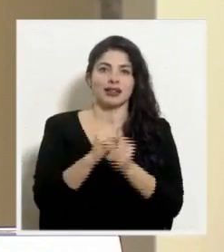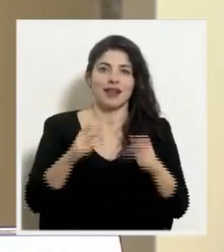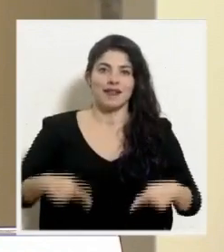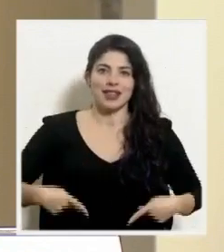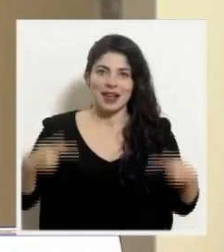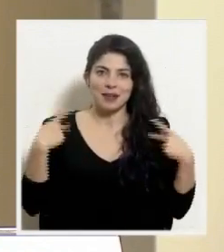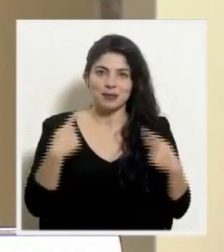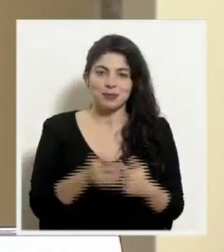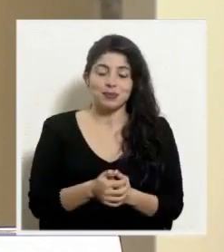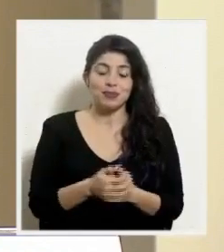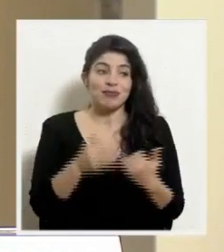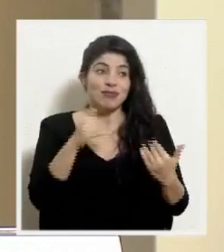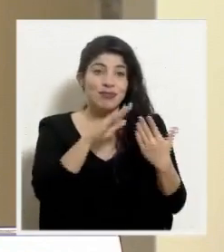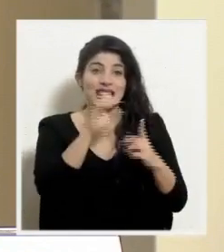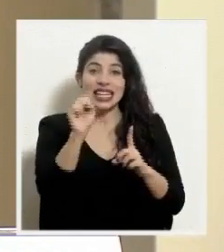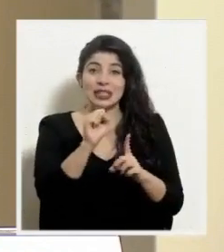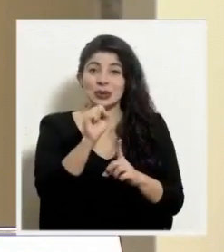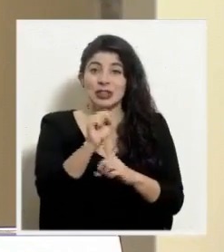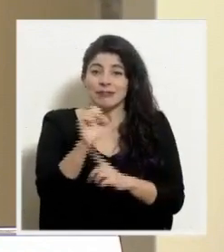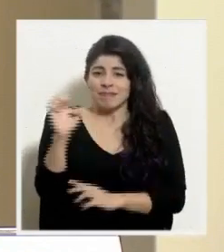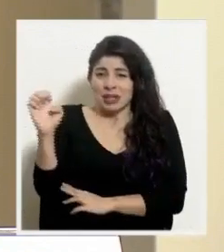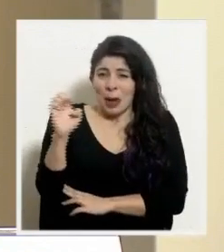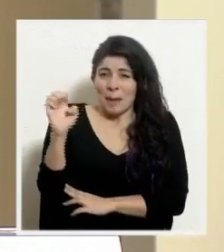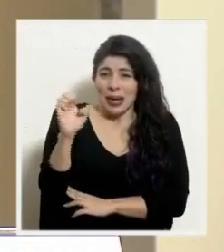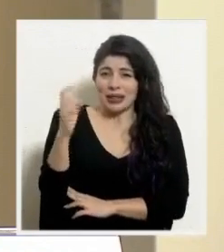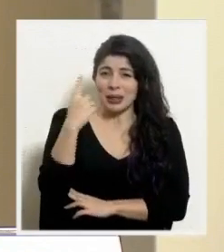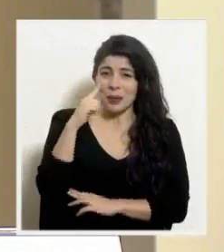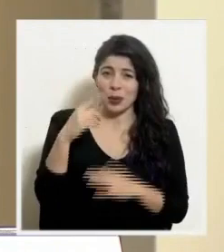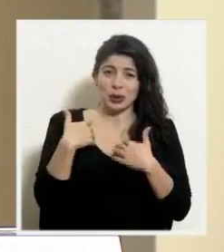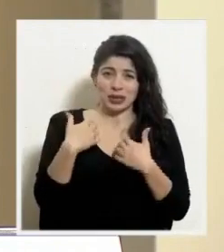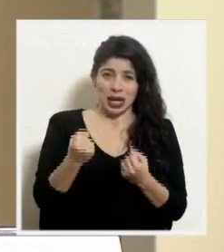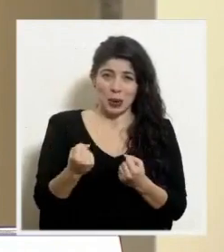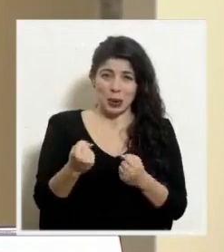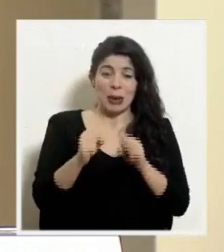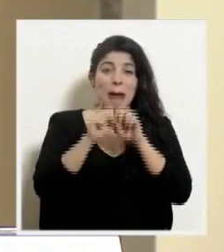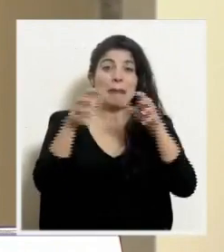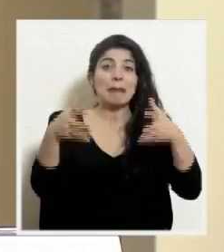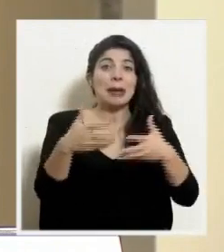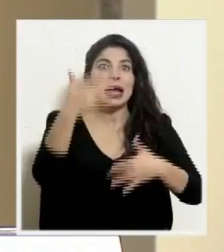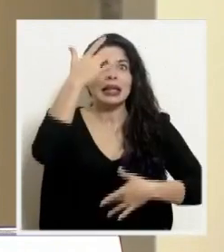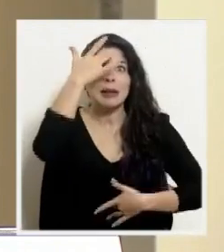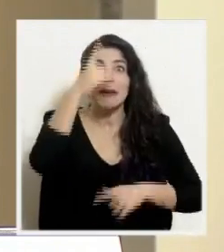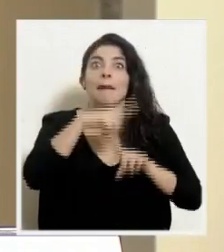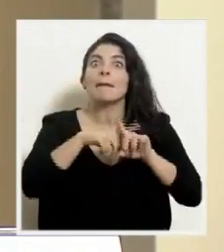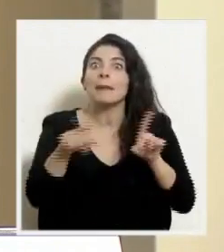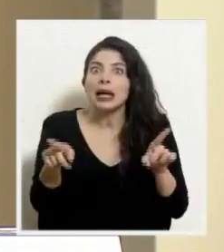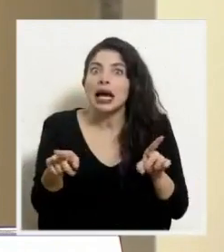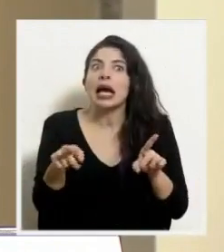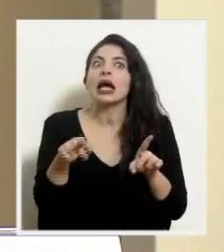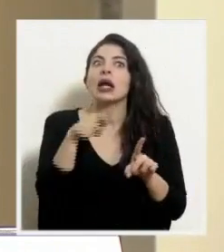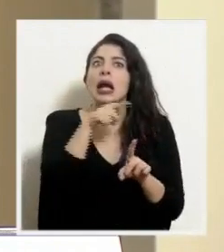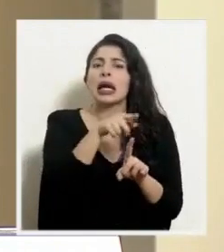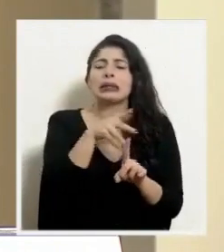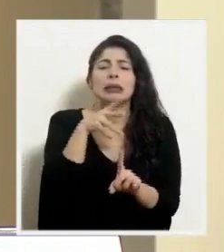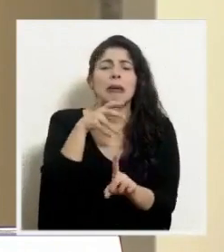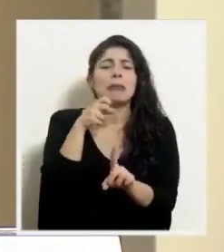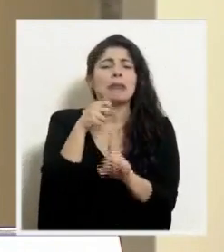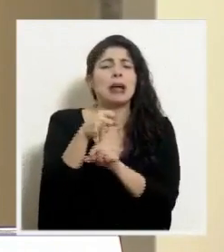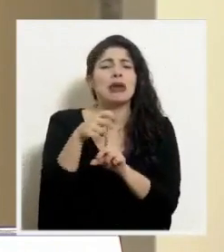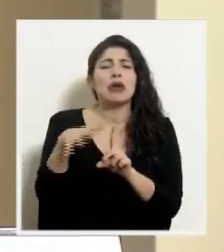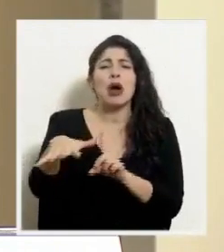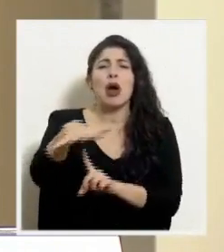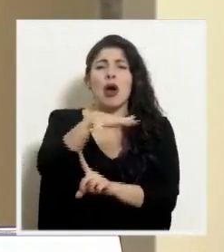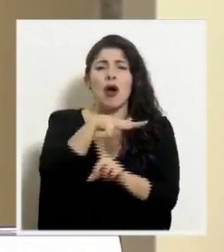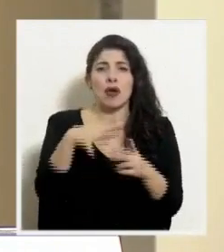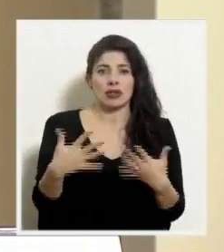Frente a una situación de emergencia sanitaria, una pandemia, pero además con efectos en todo el sistema. De hecho,